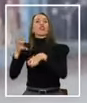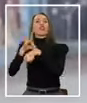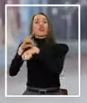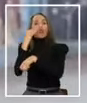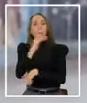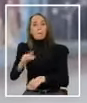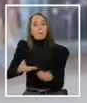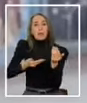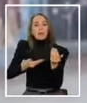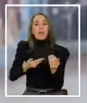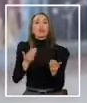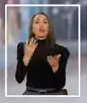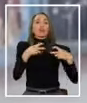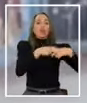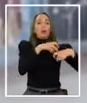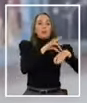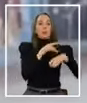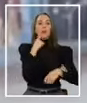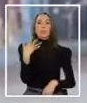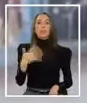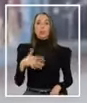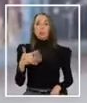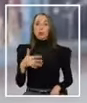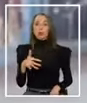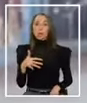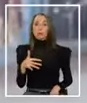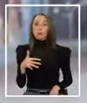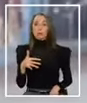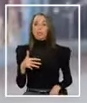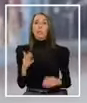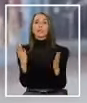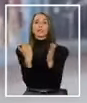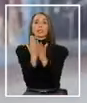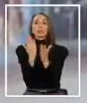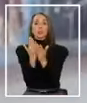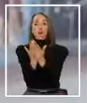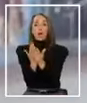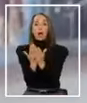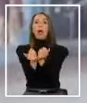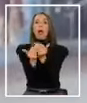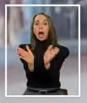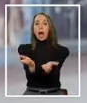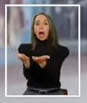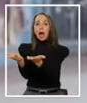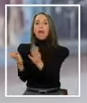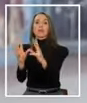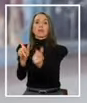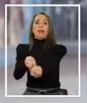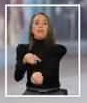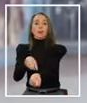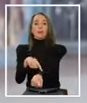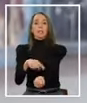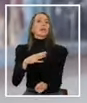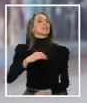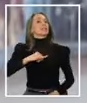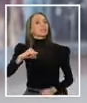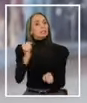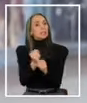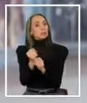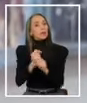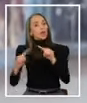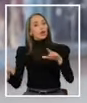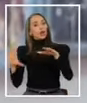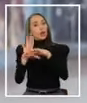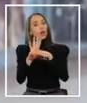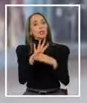Médico, todos están de acuerdo en lo importante que es tener los establecimientos disponibles para las familias. Seguiremos trabajando en